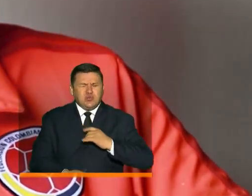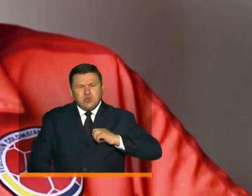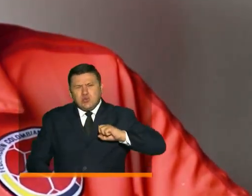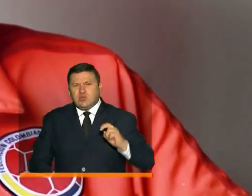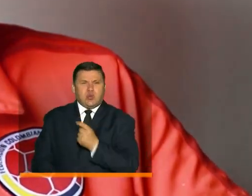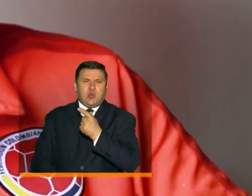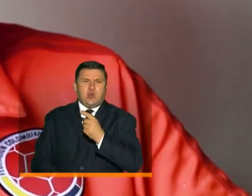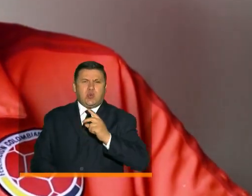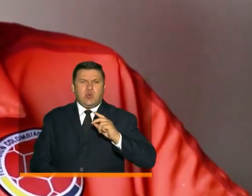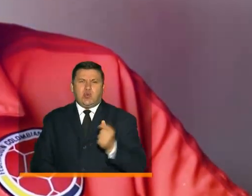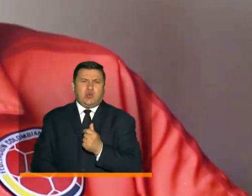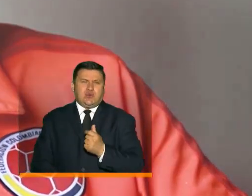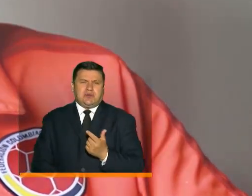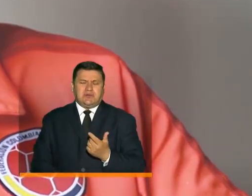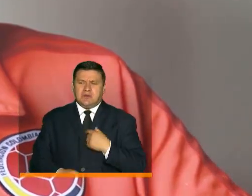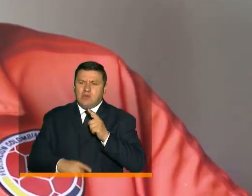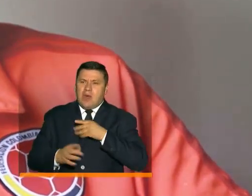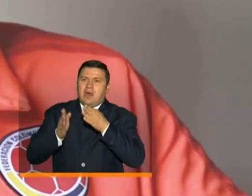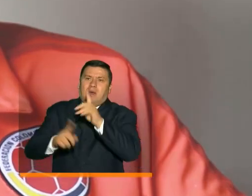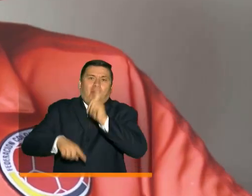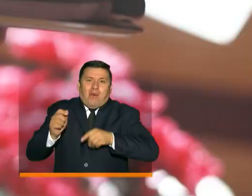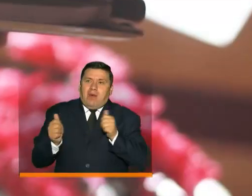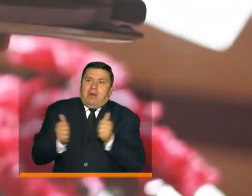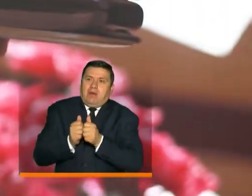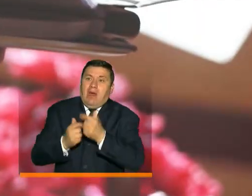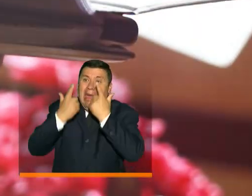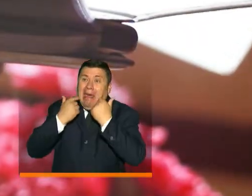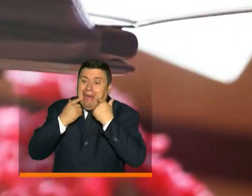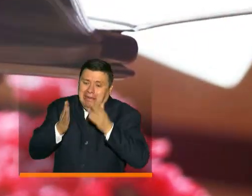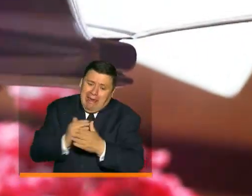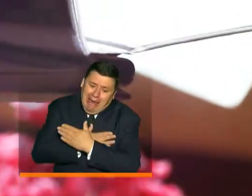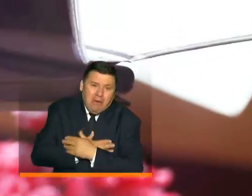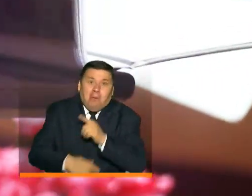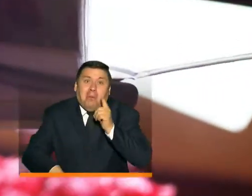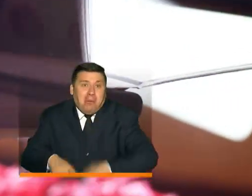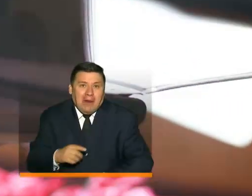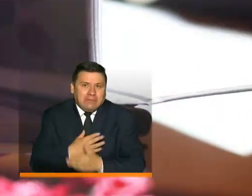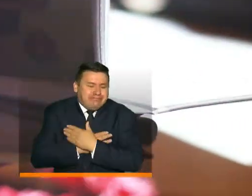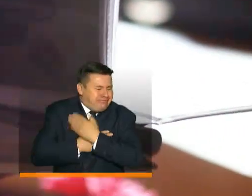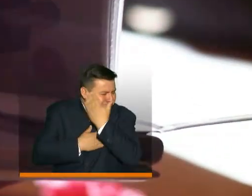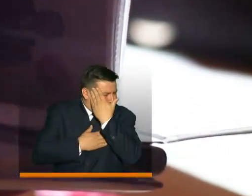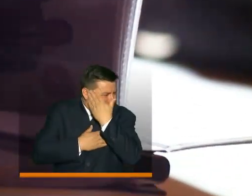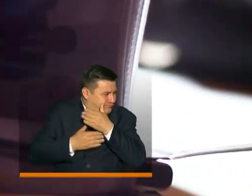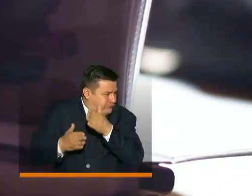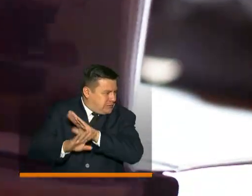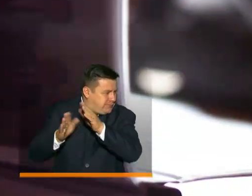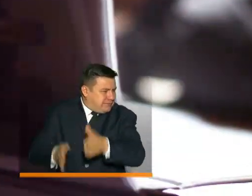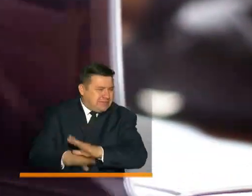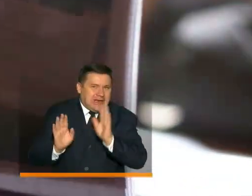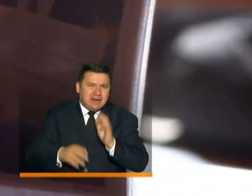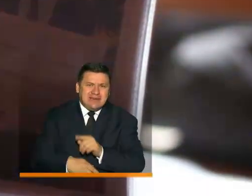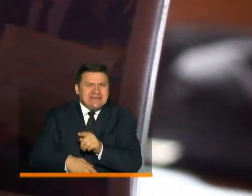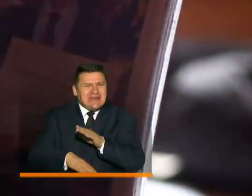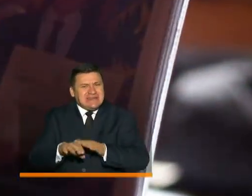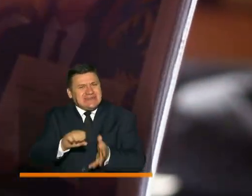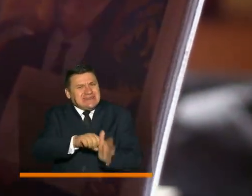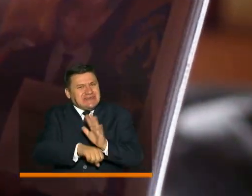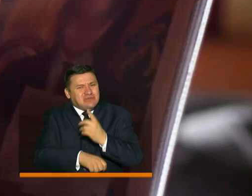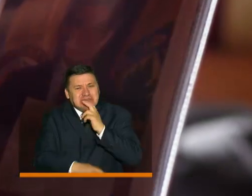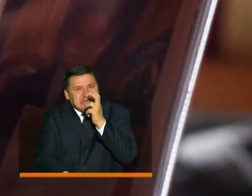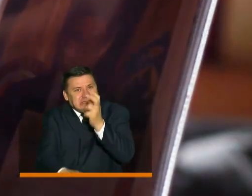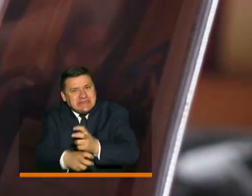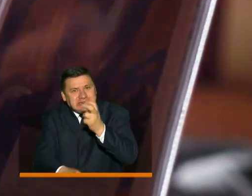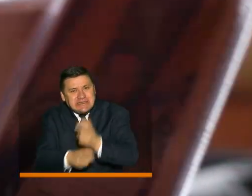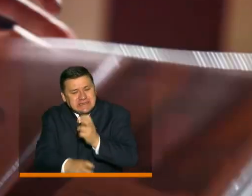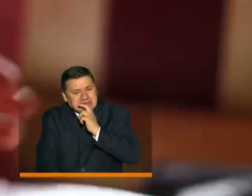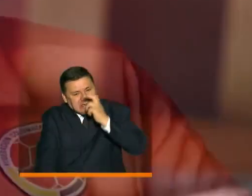uno no puede hacer el duelo, uno no puede llorar a su familiar, pero realmente es una enfermedad muy difícil,